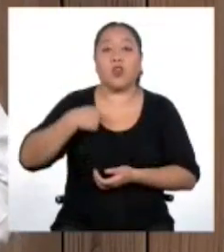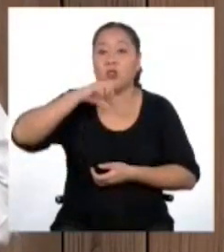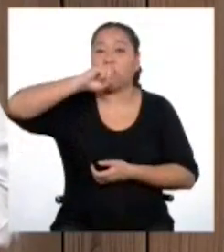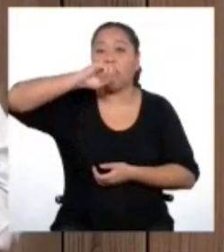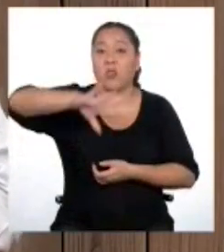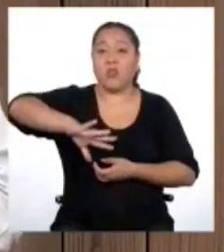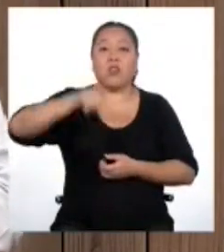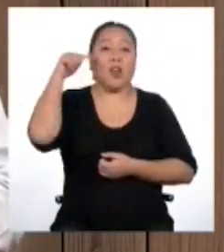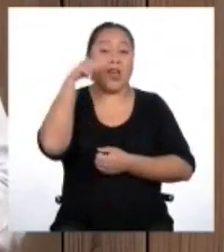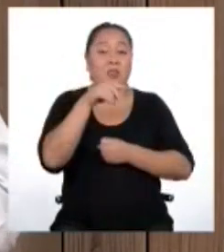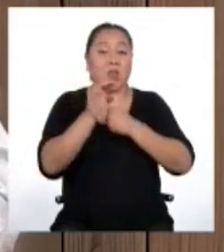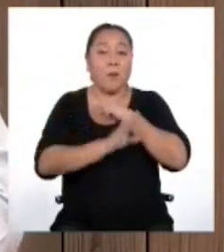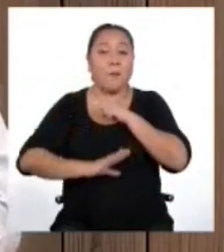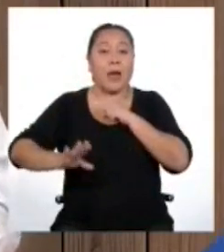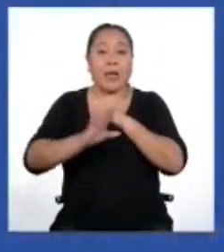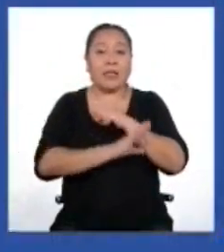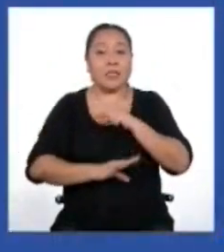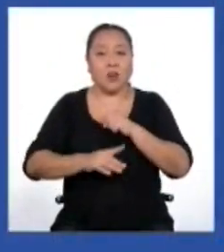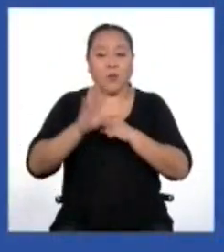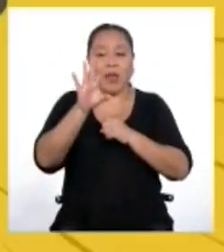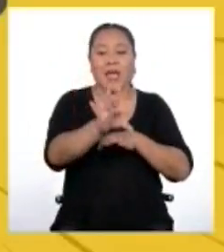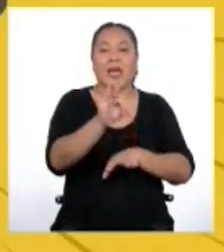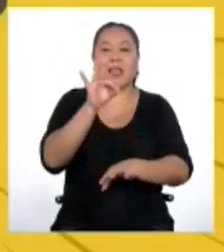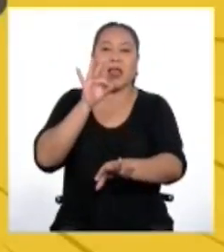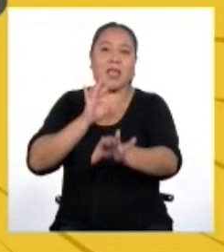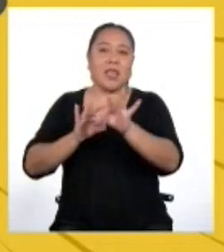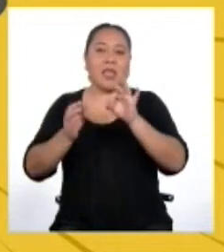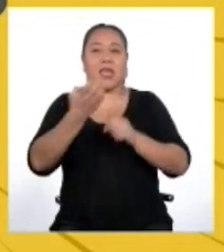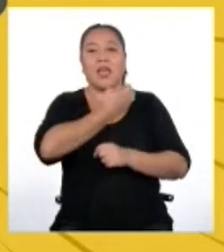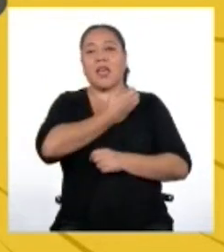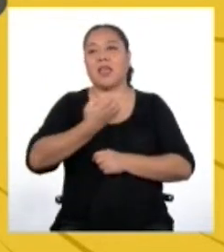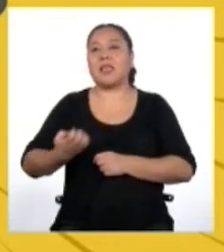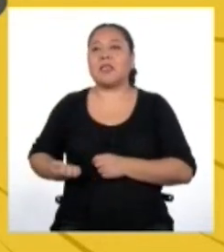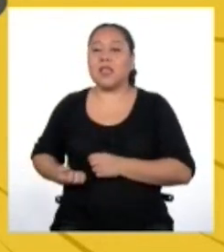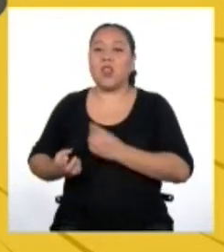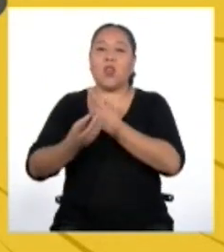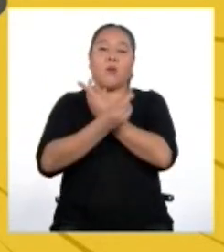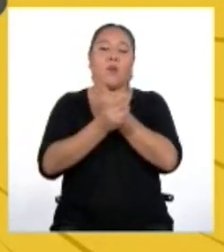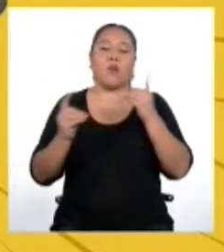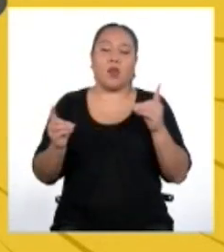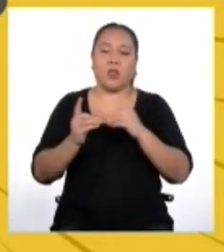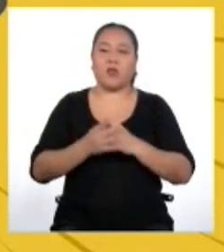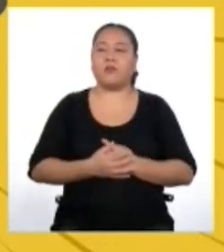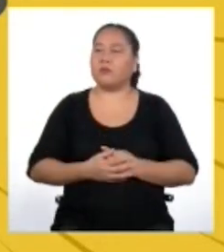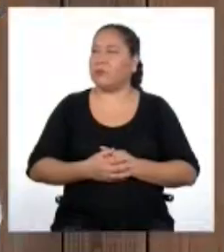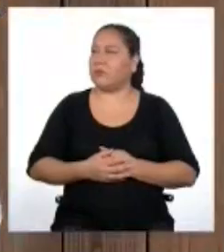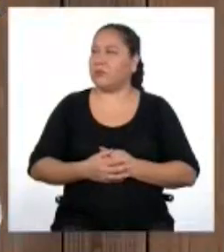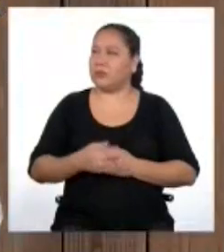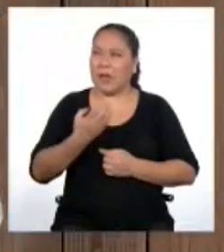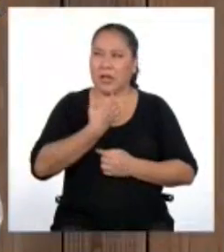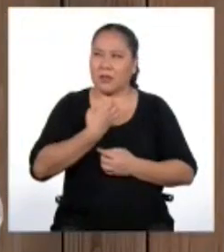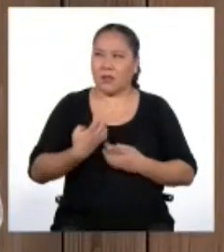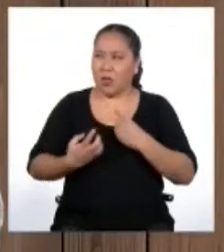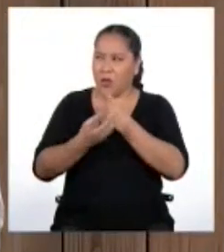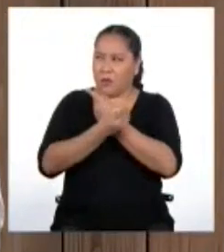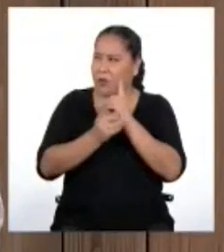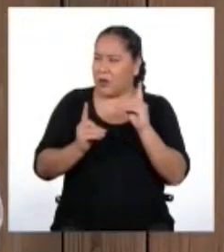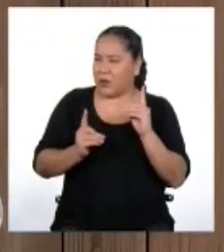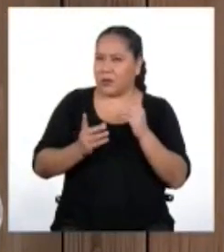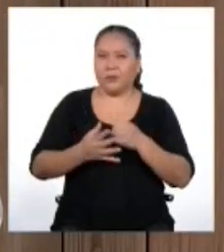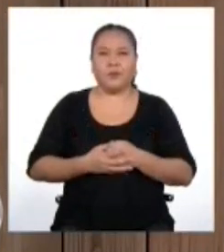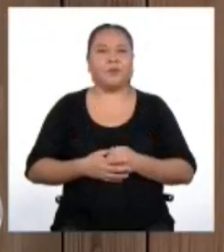es fundamental para ser considerado un Estado democrático. ¿Estado democrático? Sí, en